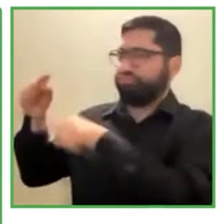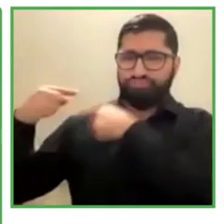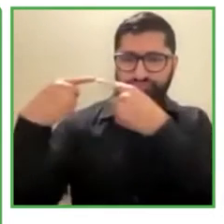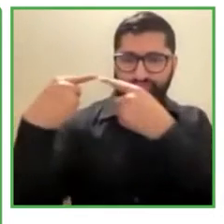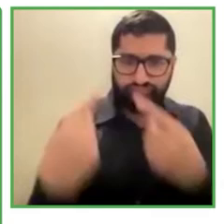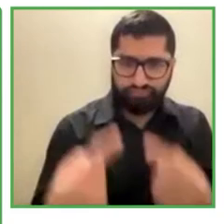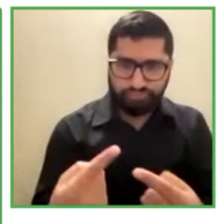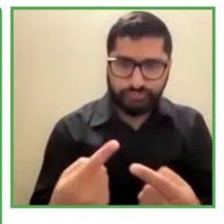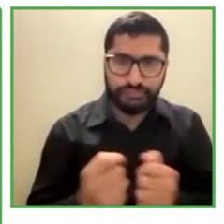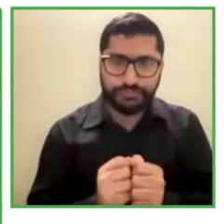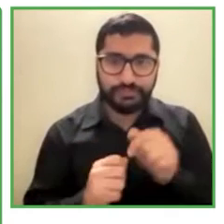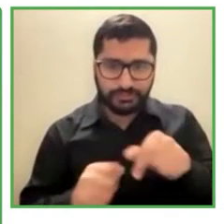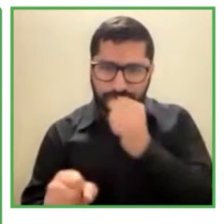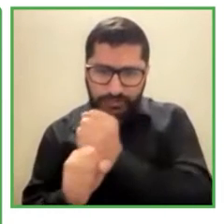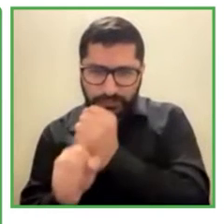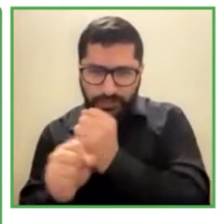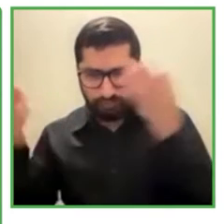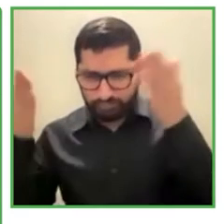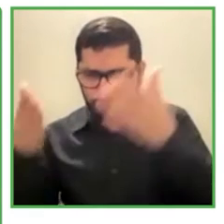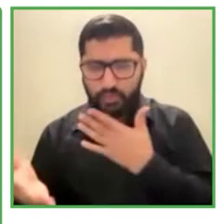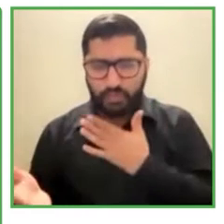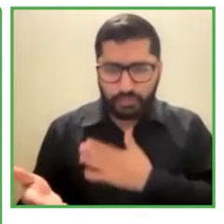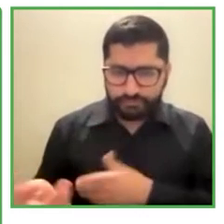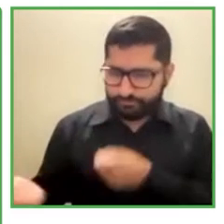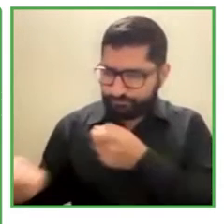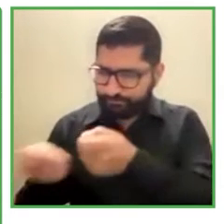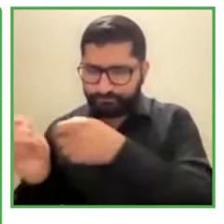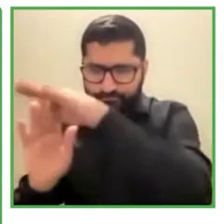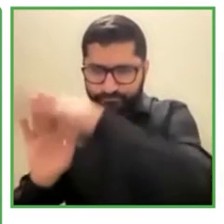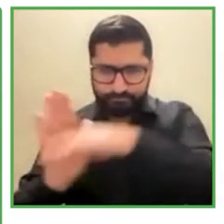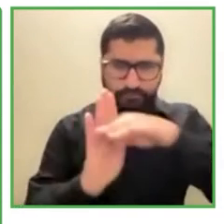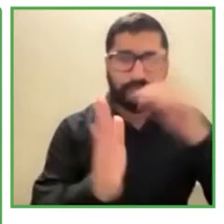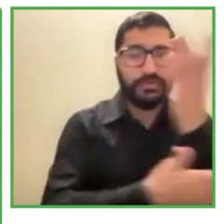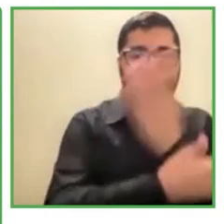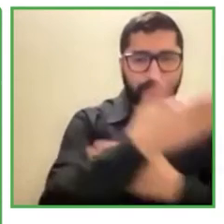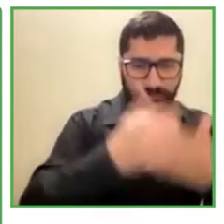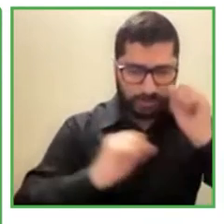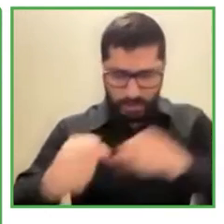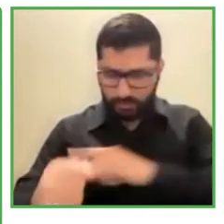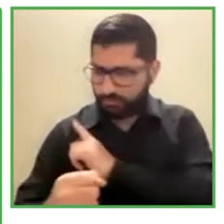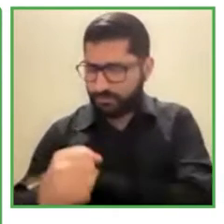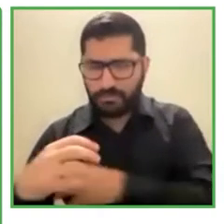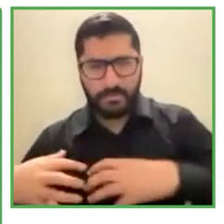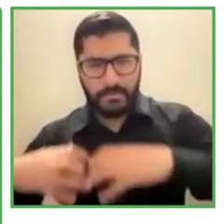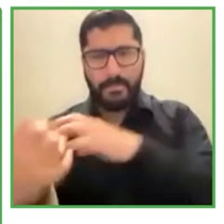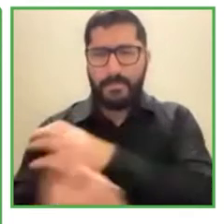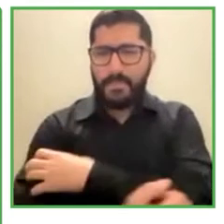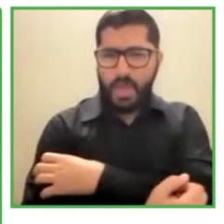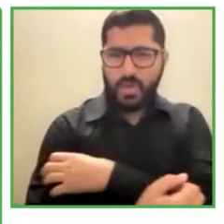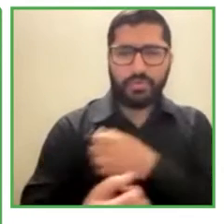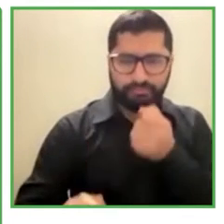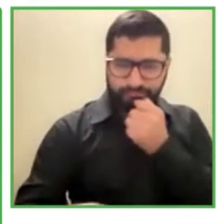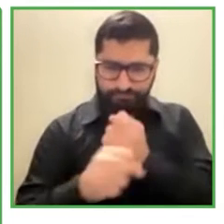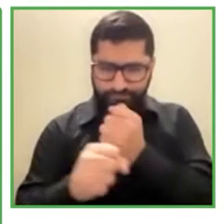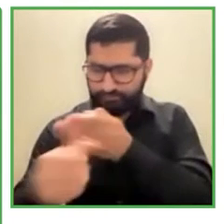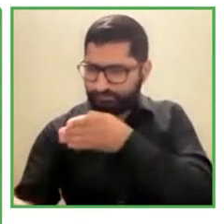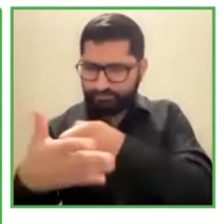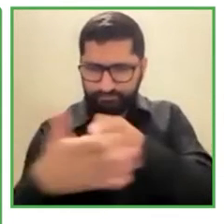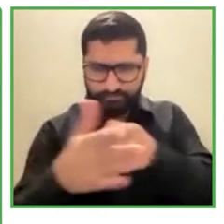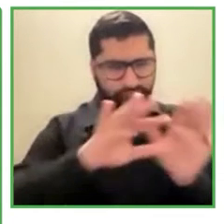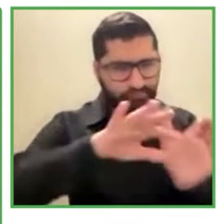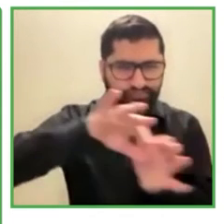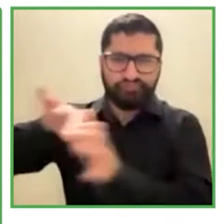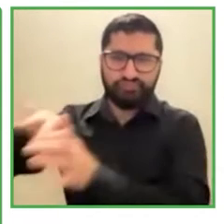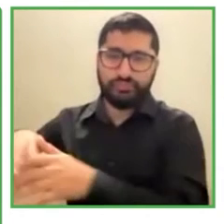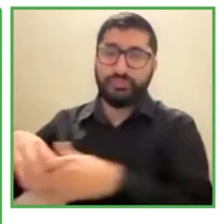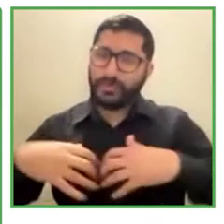con discapacidades se empoderen en conjunto, removiendo las barreras y empoderando a las personas con discapacidad